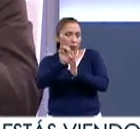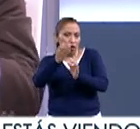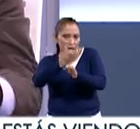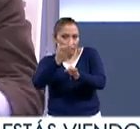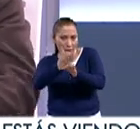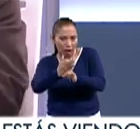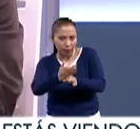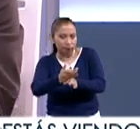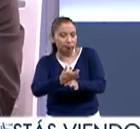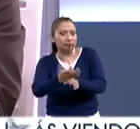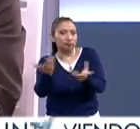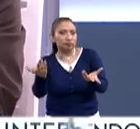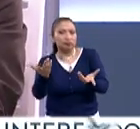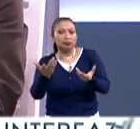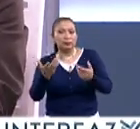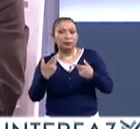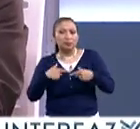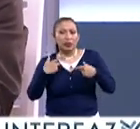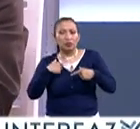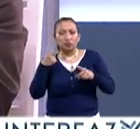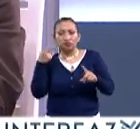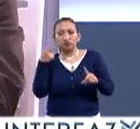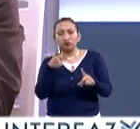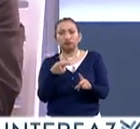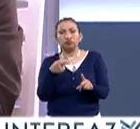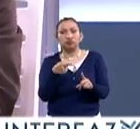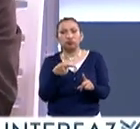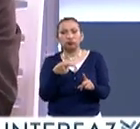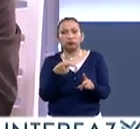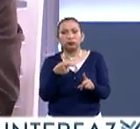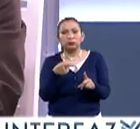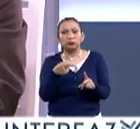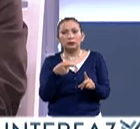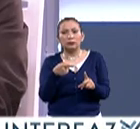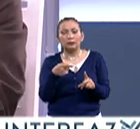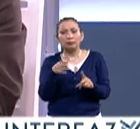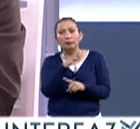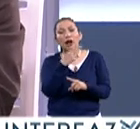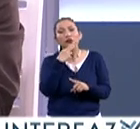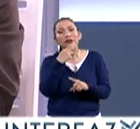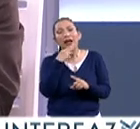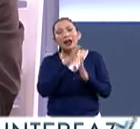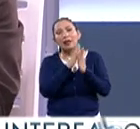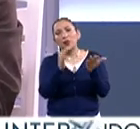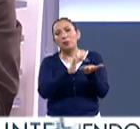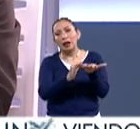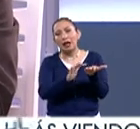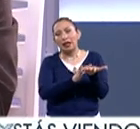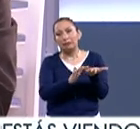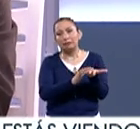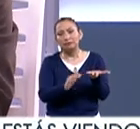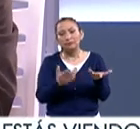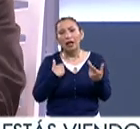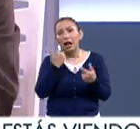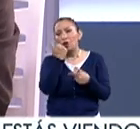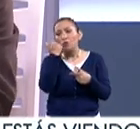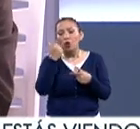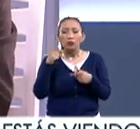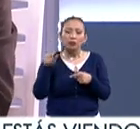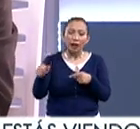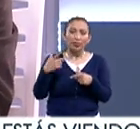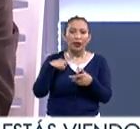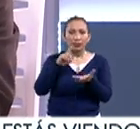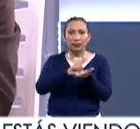caso los que están específicamente involucrados para utilizar libros en braille, pues son alumnos